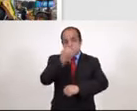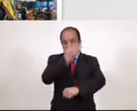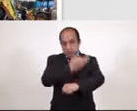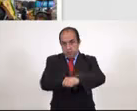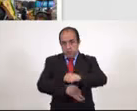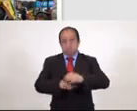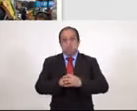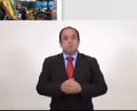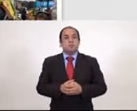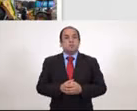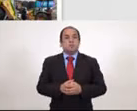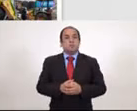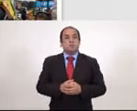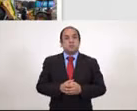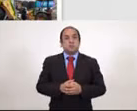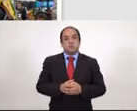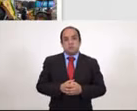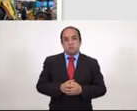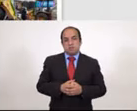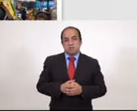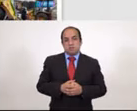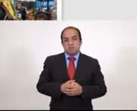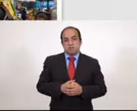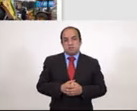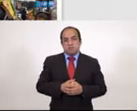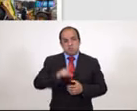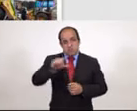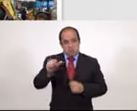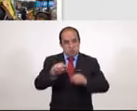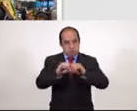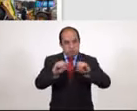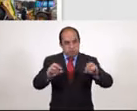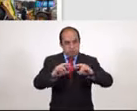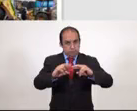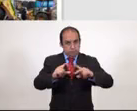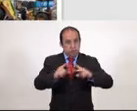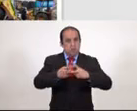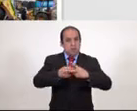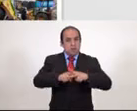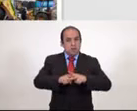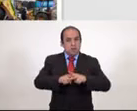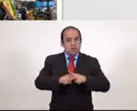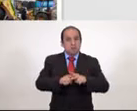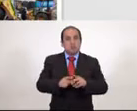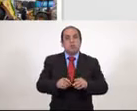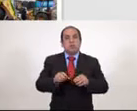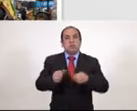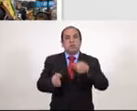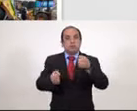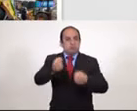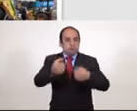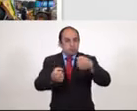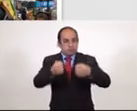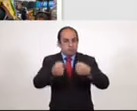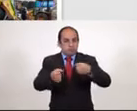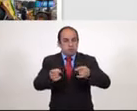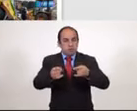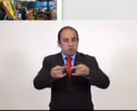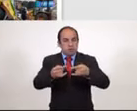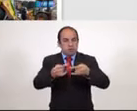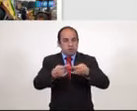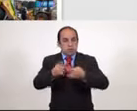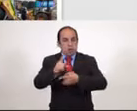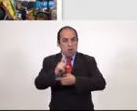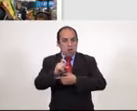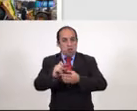unos minutos después de la ruptura, se inició el cierre de válvulas para disminuir la aportación del agua al